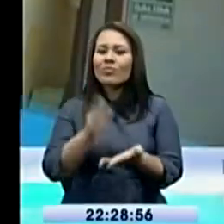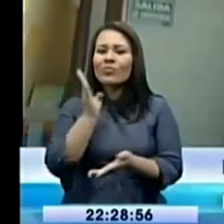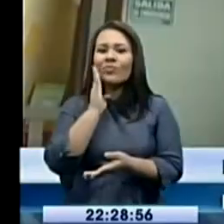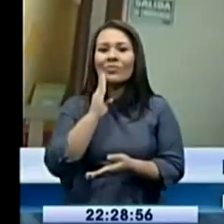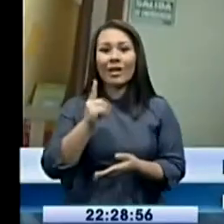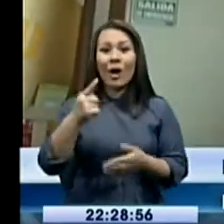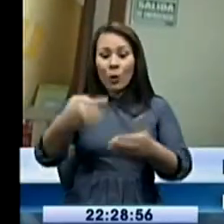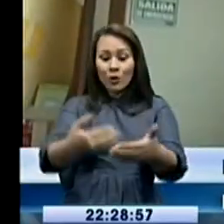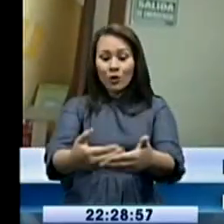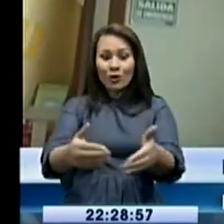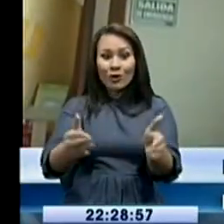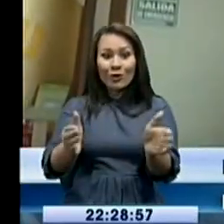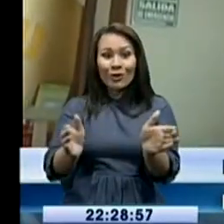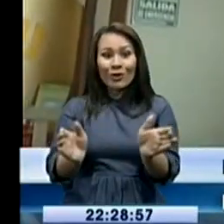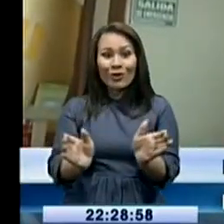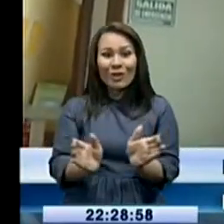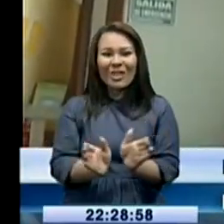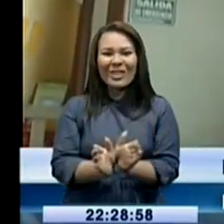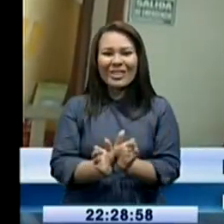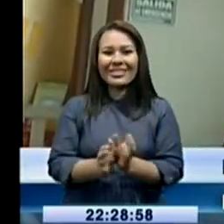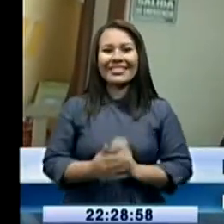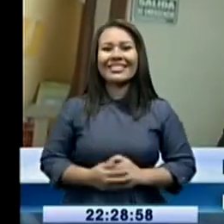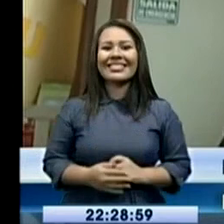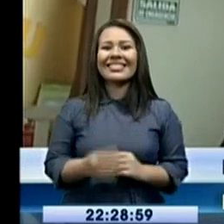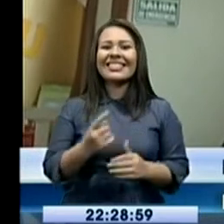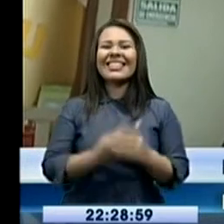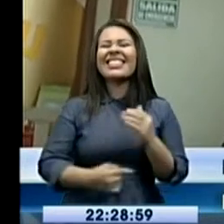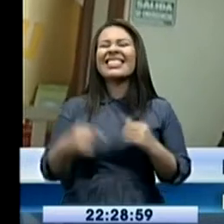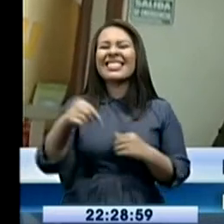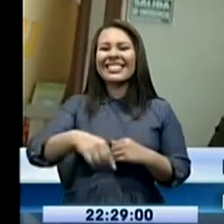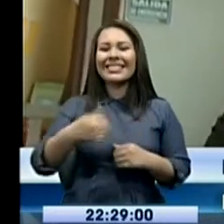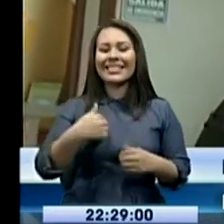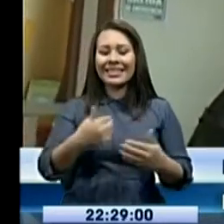Un pastel. ¿Y el pastel qué ramas tiene?